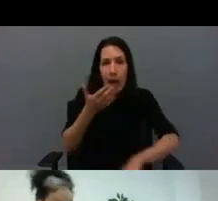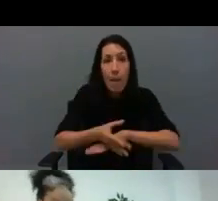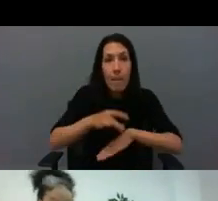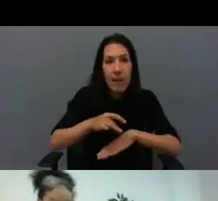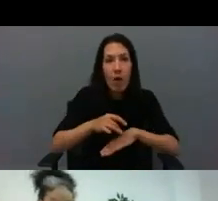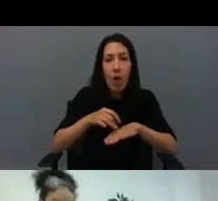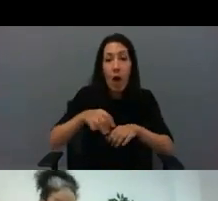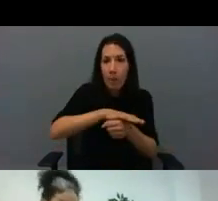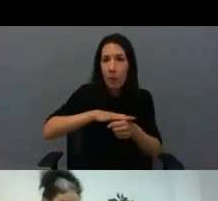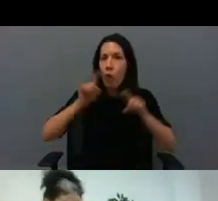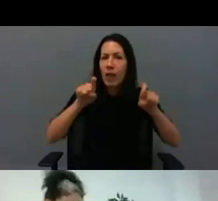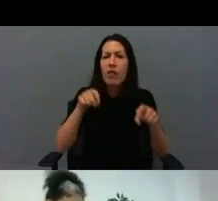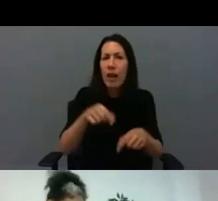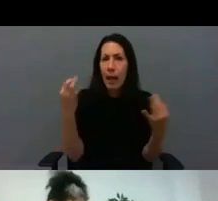educación?